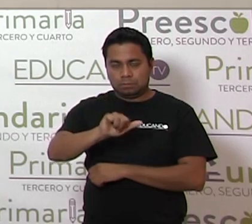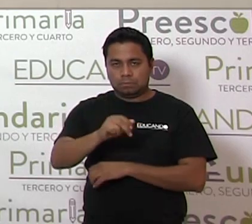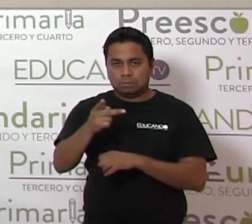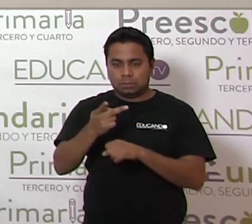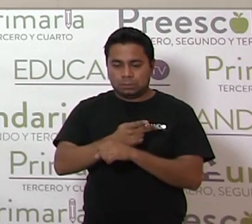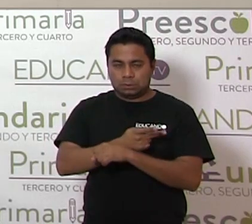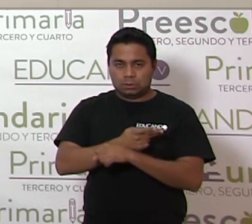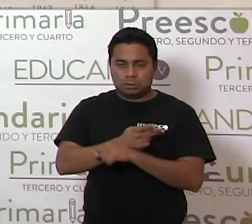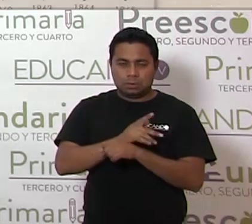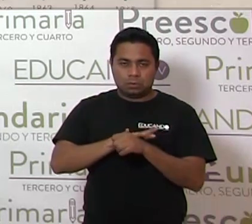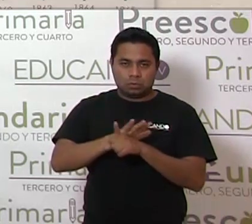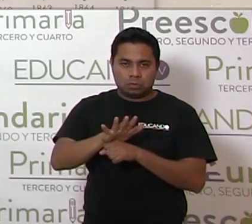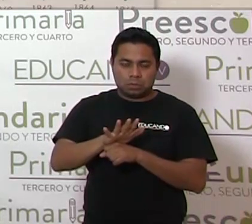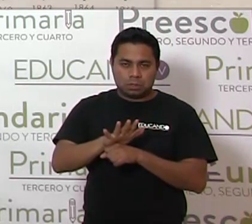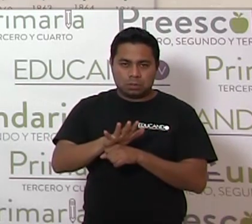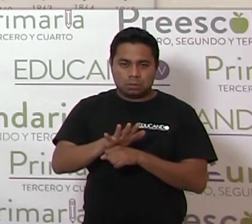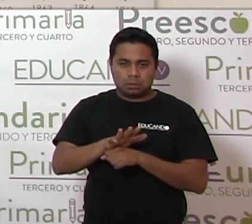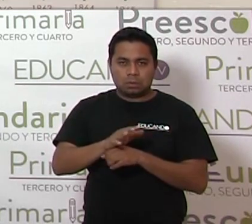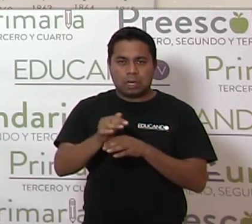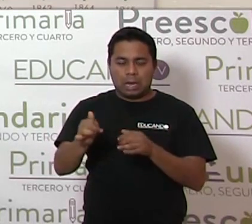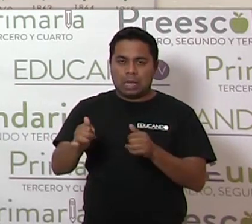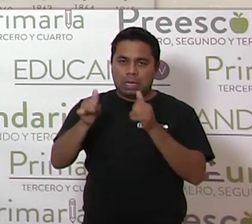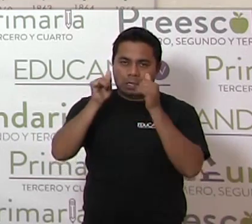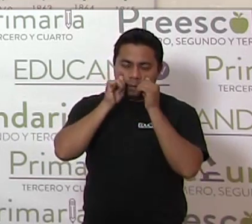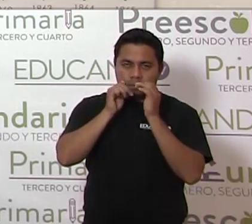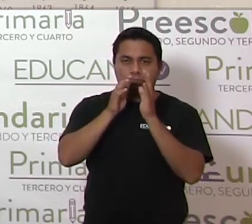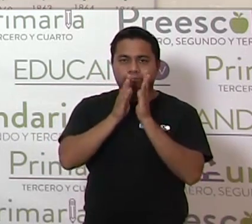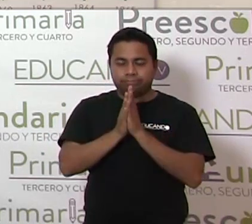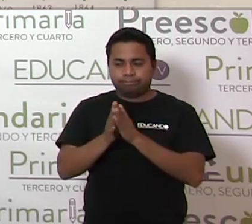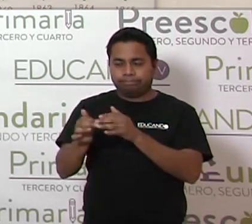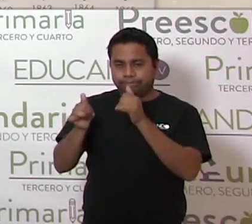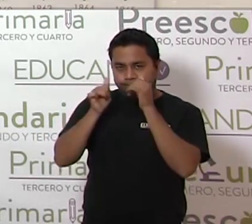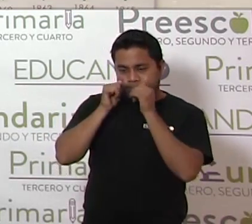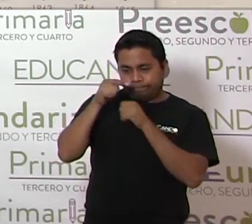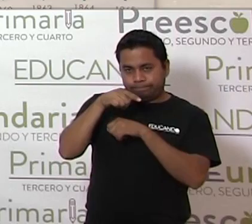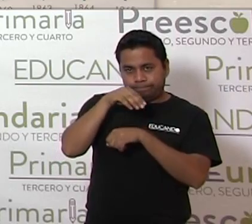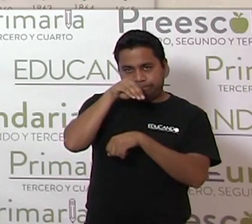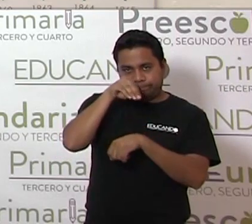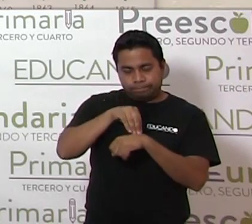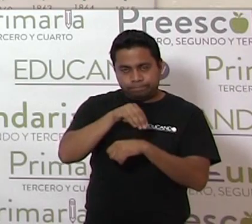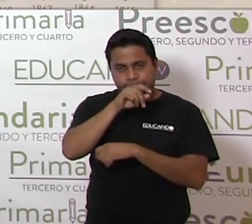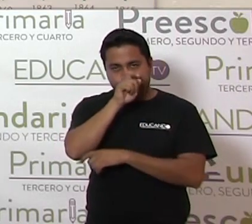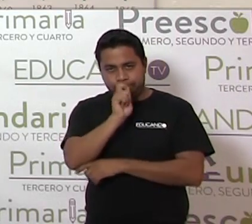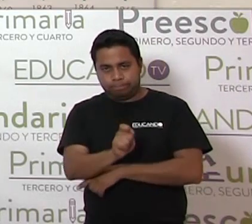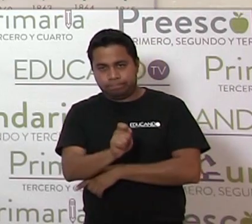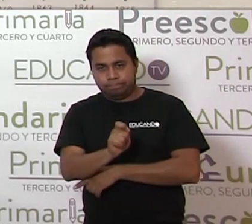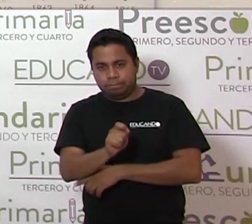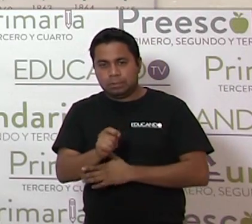ir, mucha atención en esta parte, ¿ok? Mucha atención. Van a ir uno